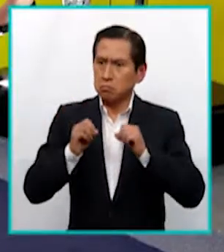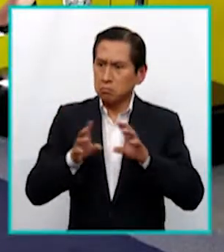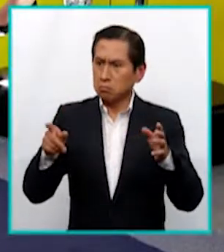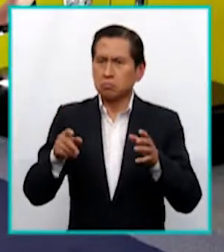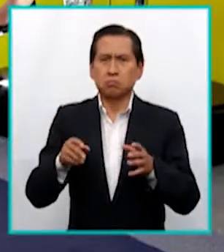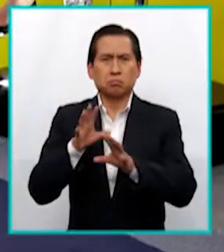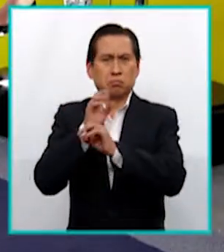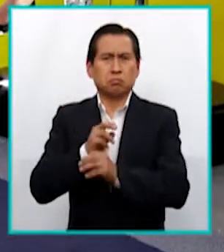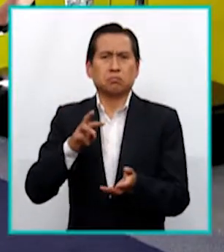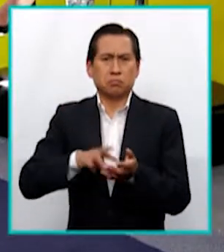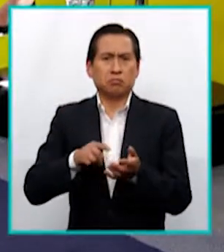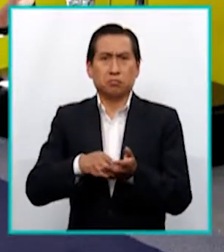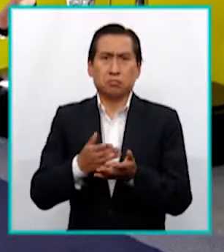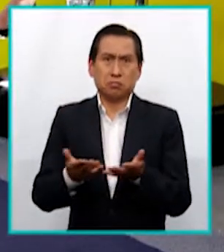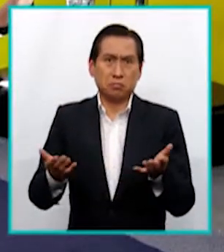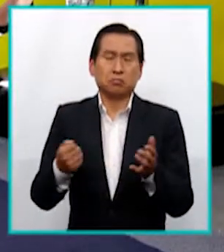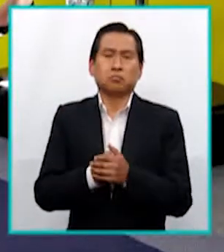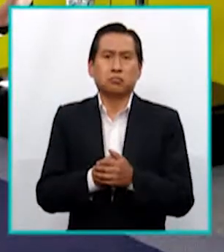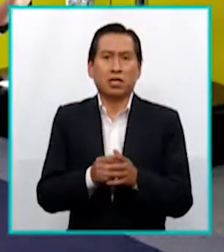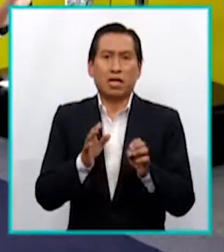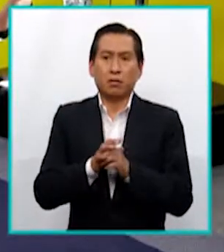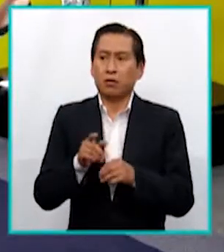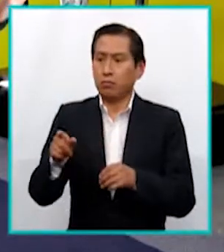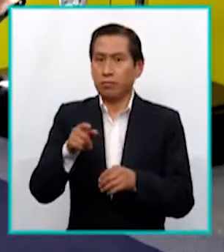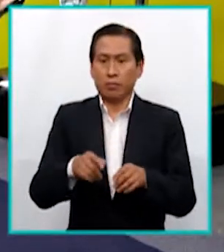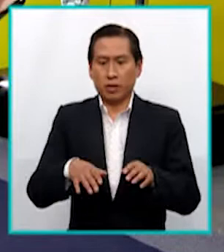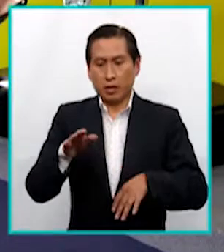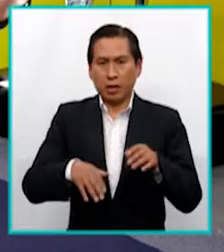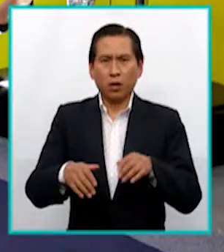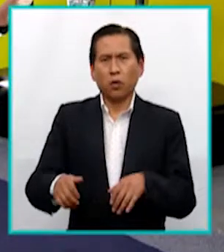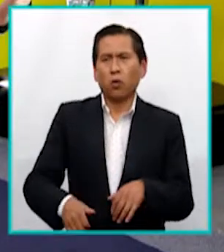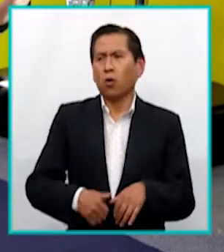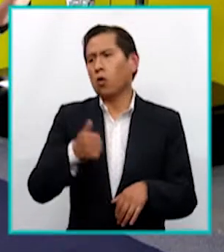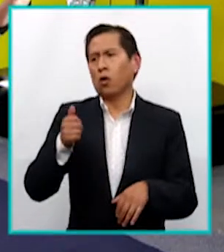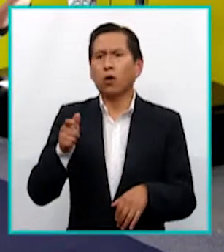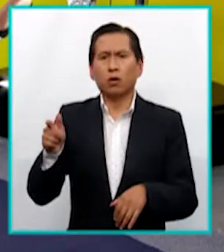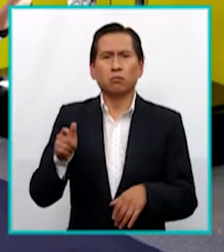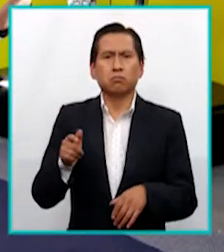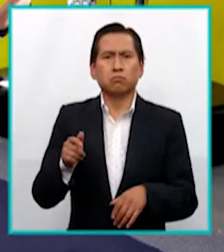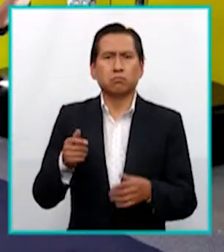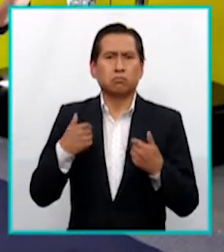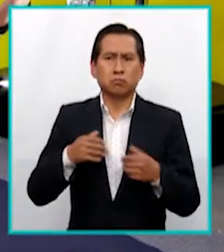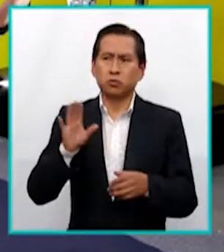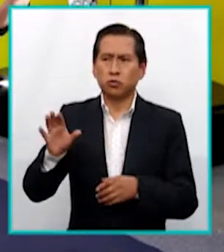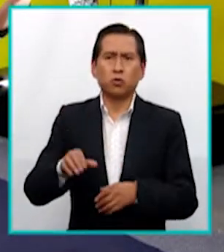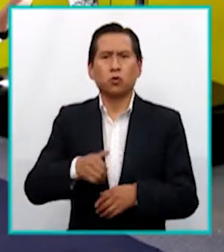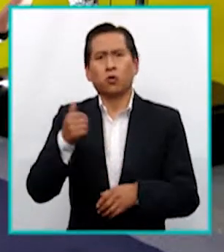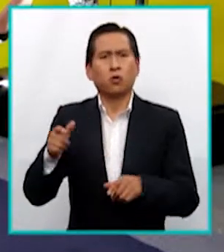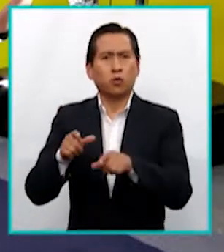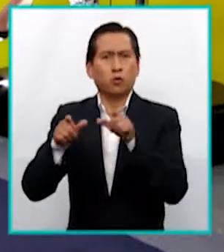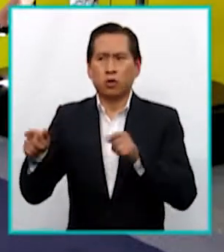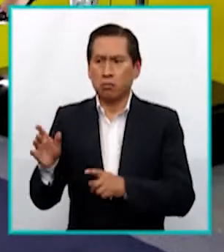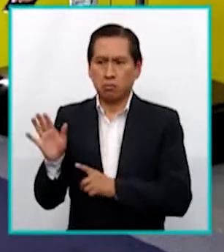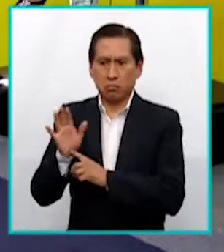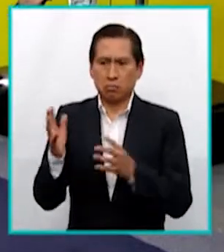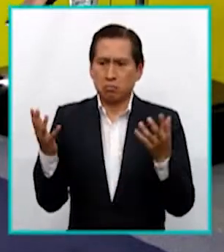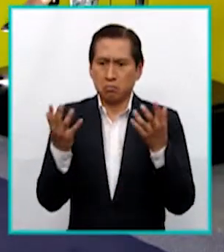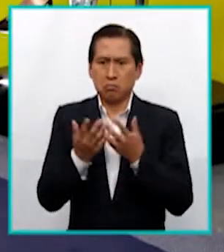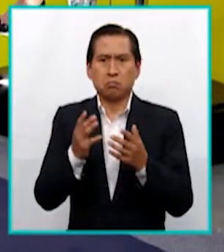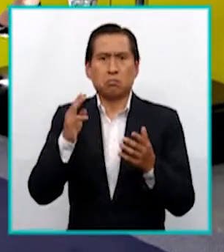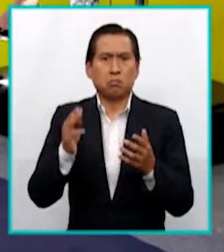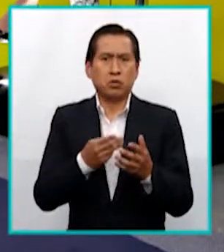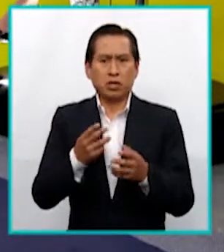tan clásico como este. En el caso de La Caja, que viene de otro lado, ¿verdad? Y que evidentemente refleja ese enlace con la